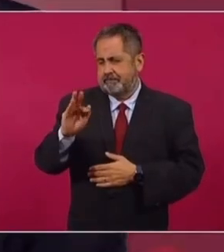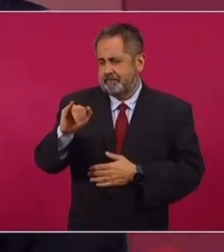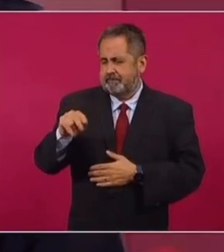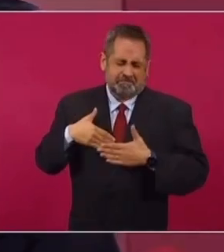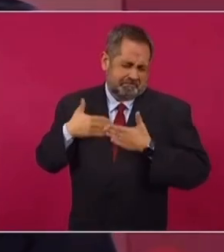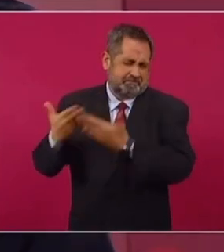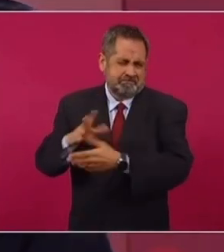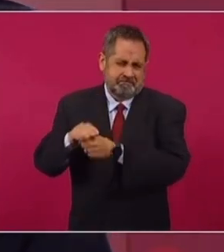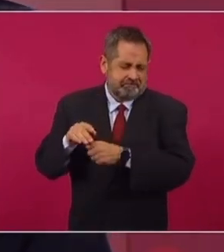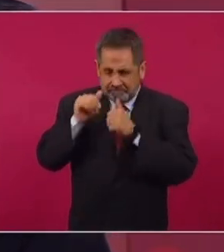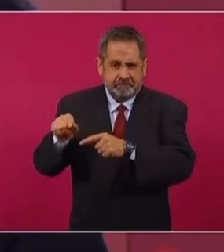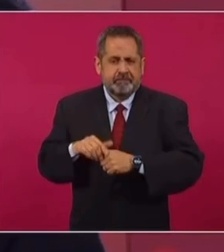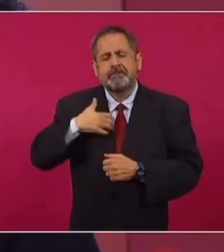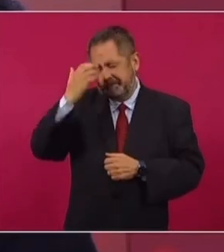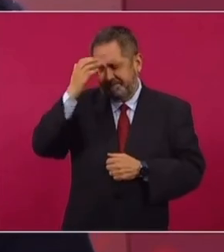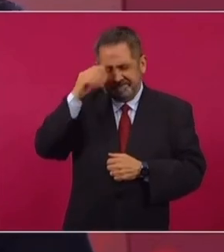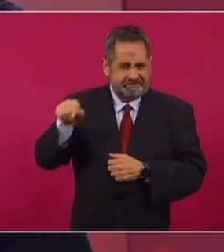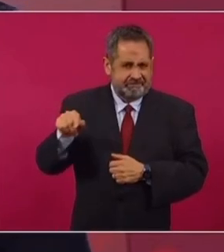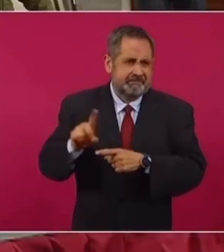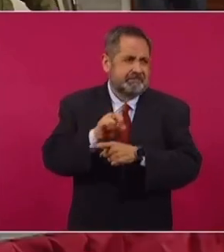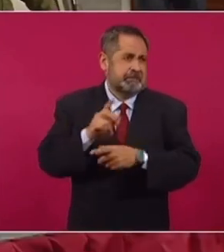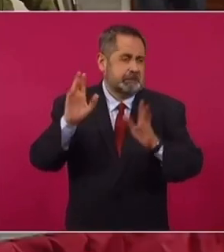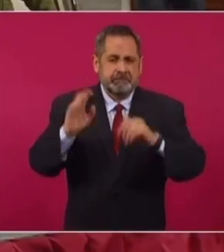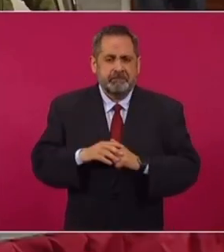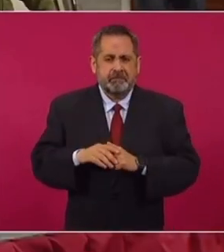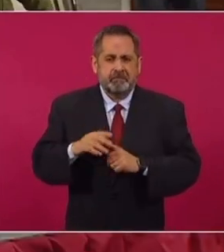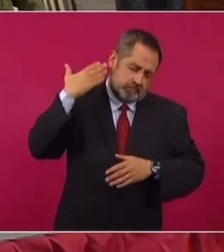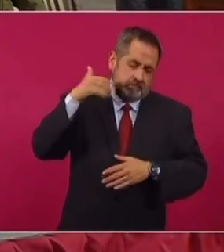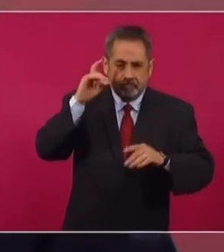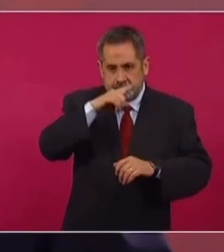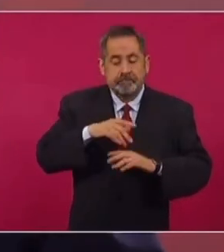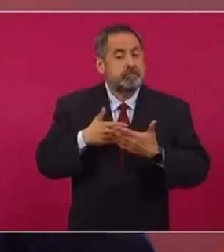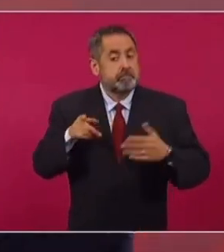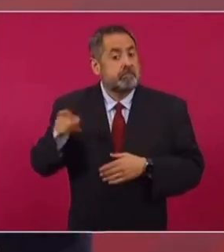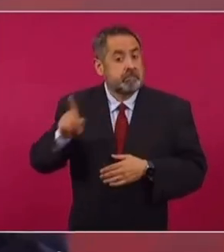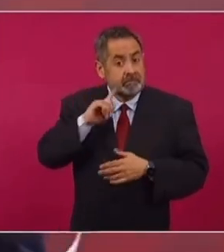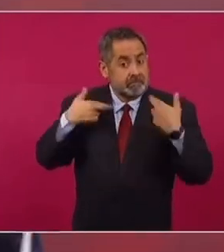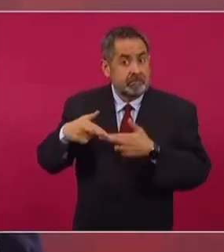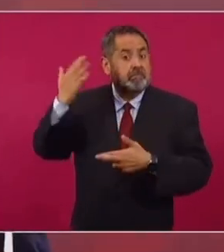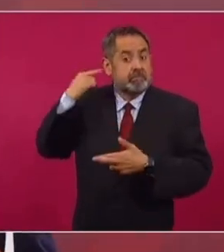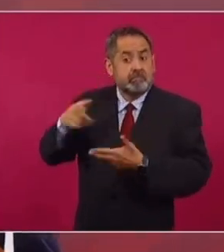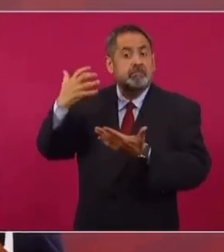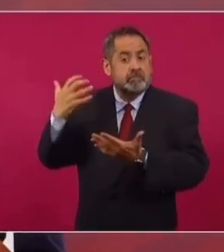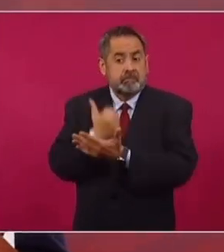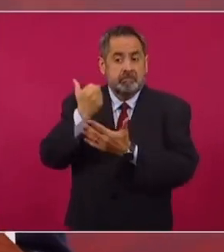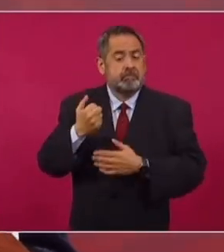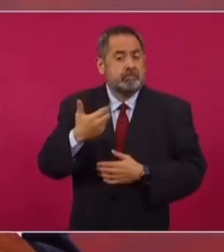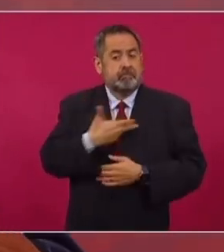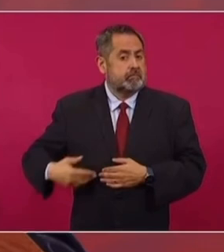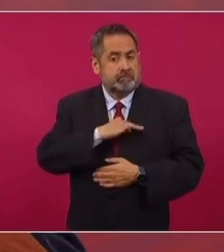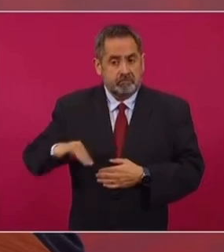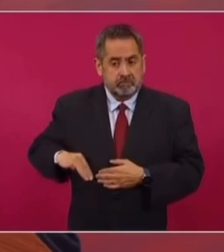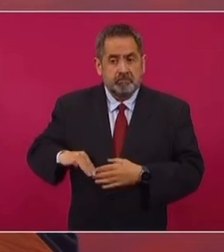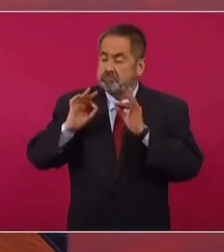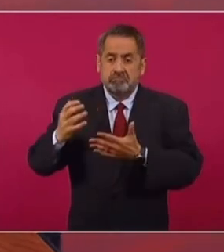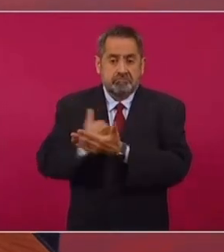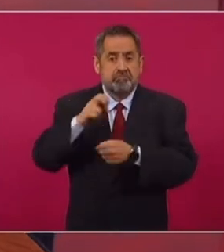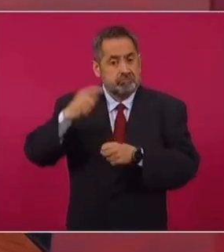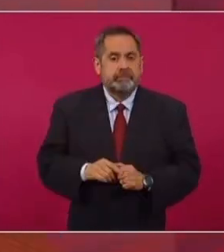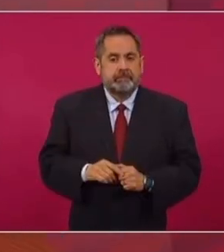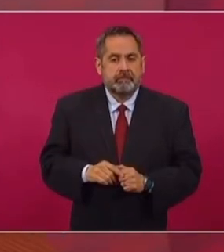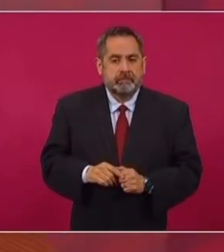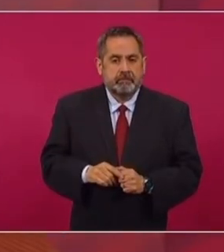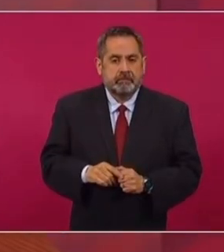Delfina. La conozco desde hace bastante tiempo. La maestra ganó la presidencia municipal de